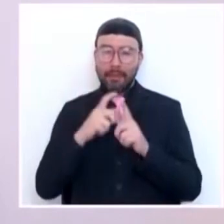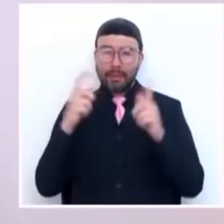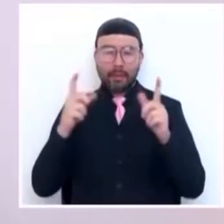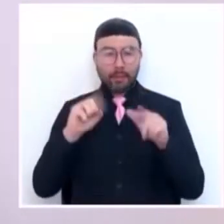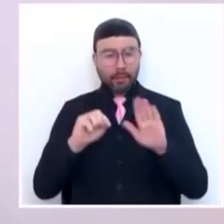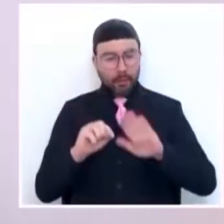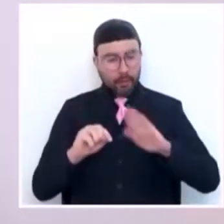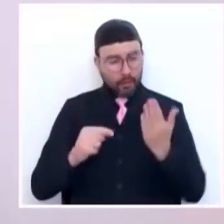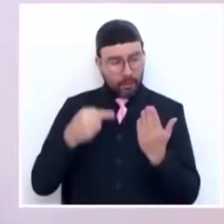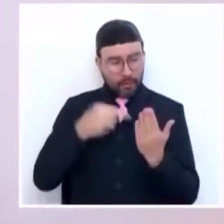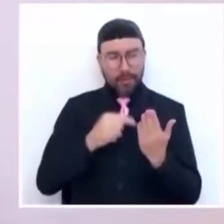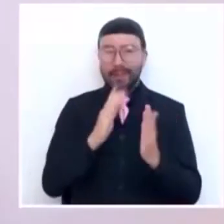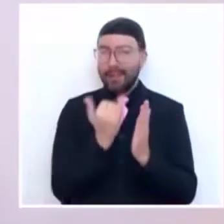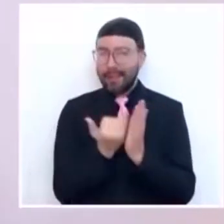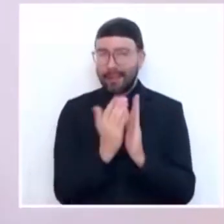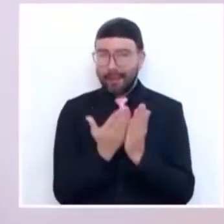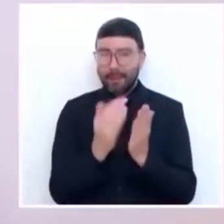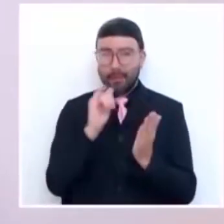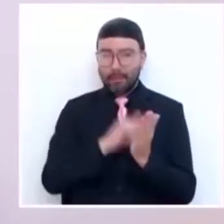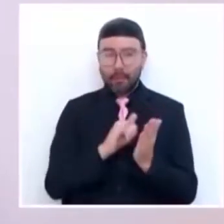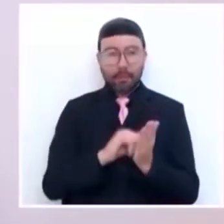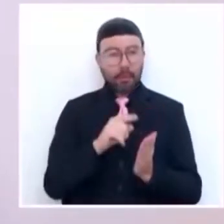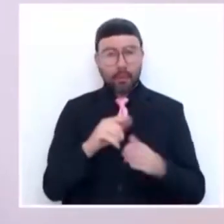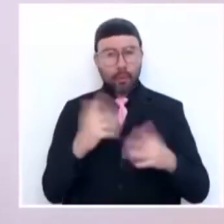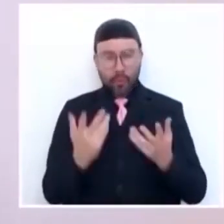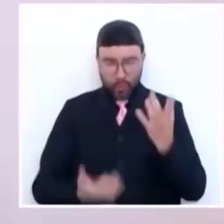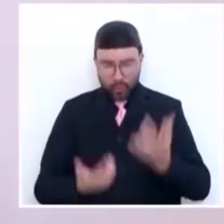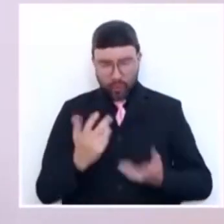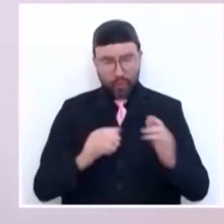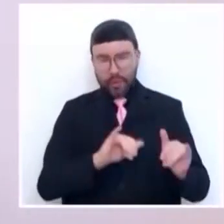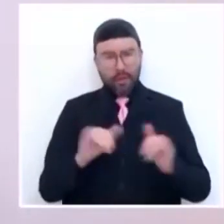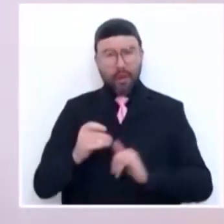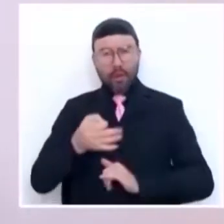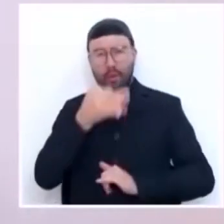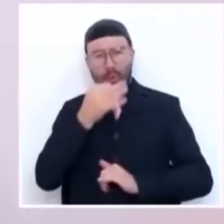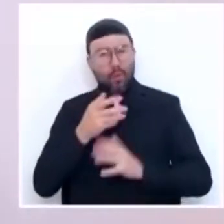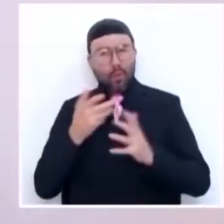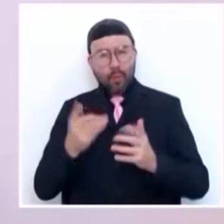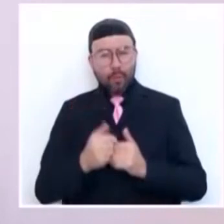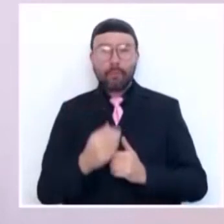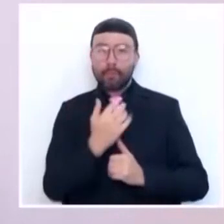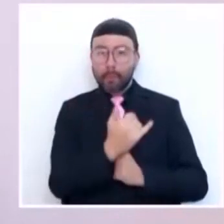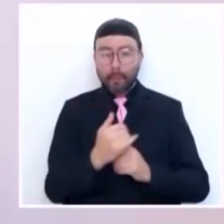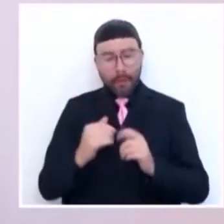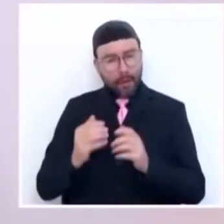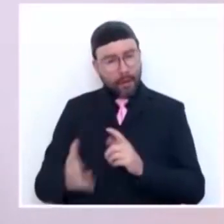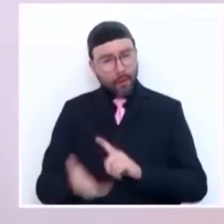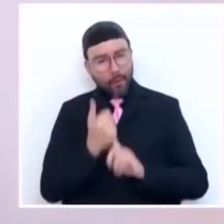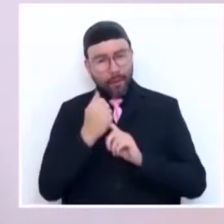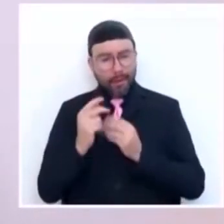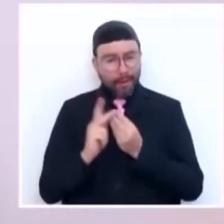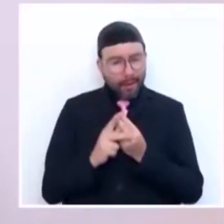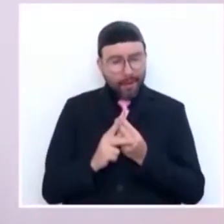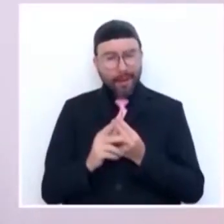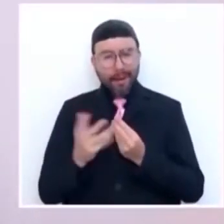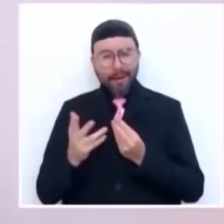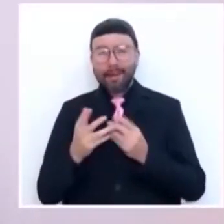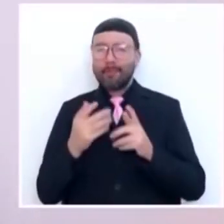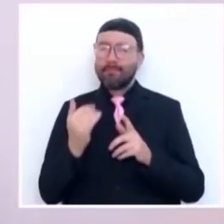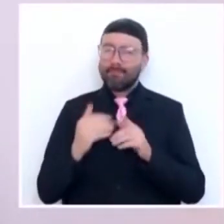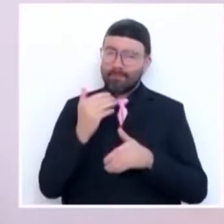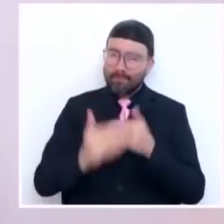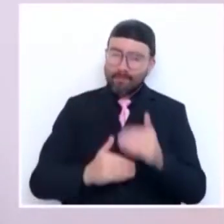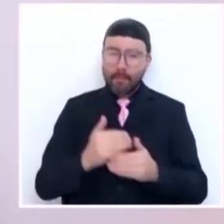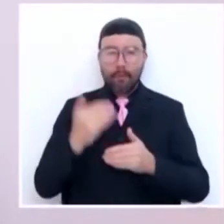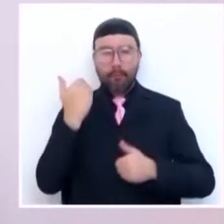farmacia, que ustedes encuentren herramientas para evitar el proceso de la enfermedad. Anoche hacía